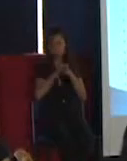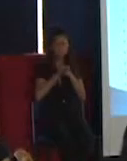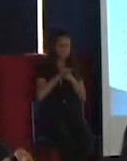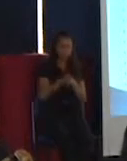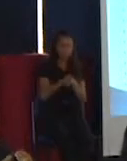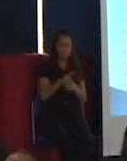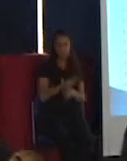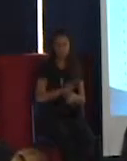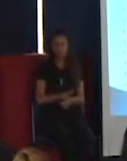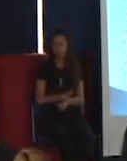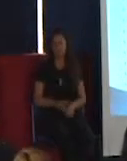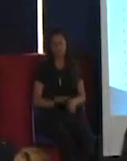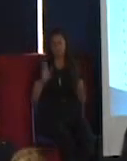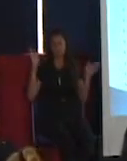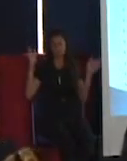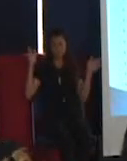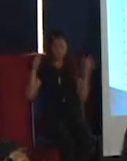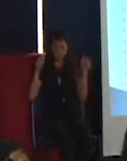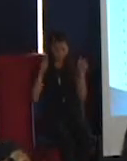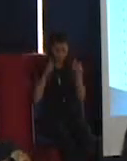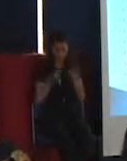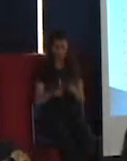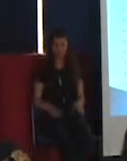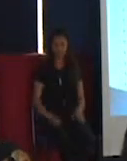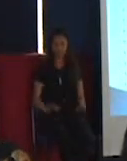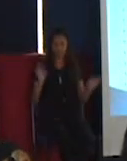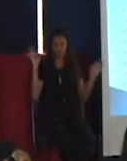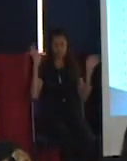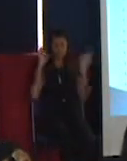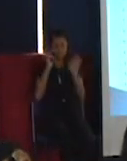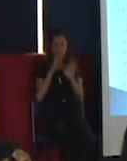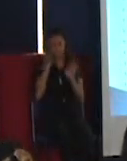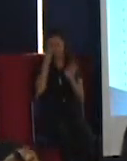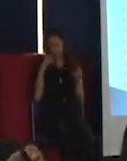y local, ¿sí? Porque si la casa no está bien,